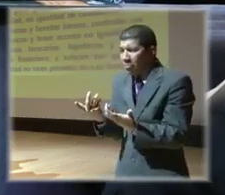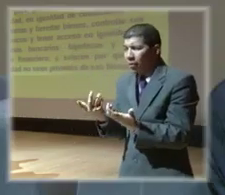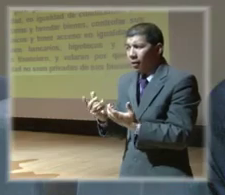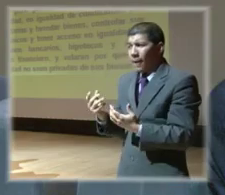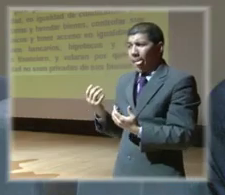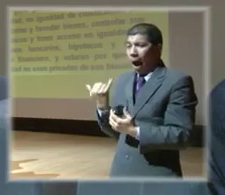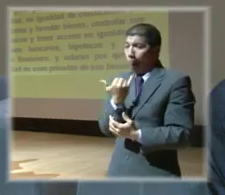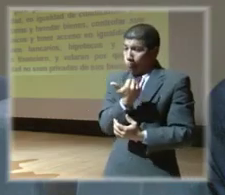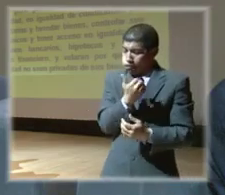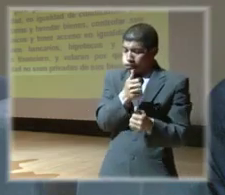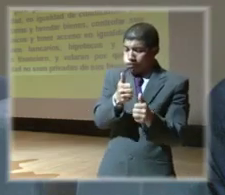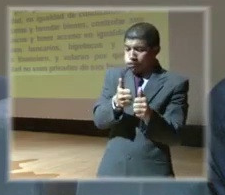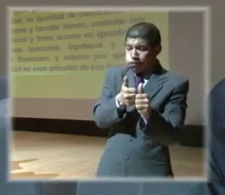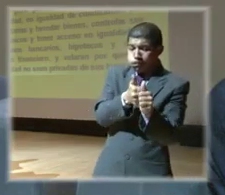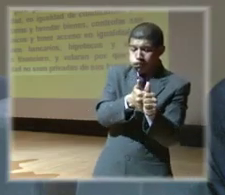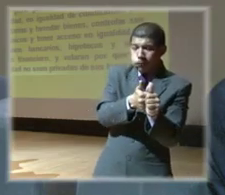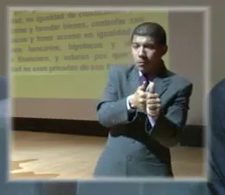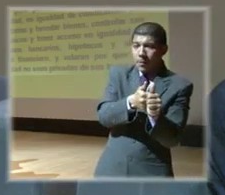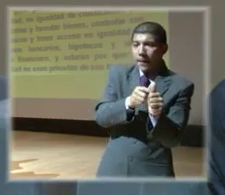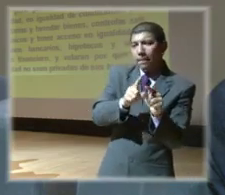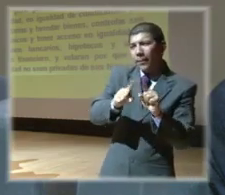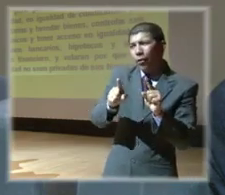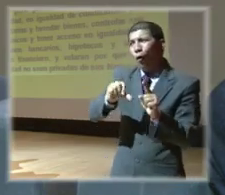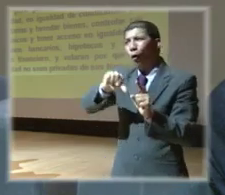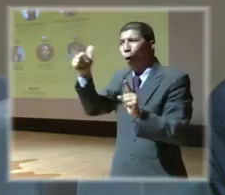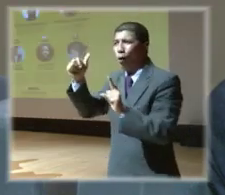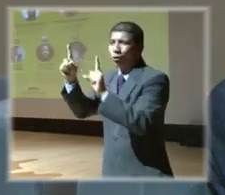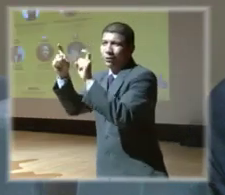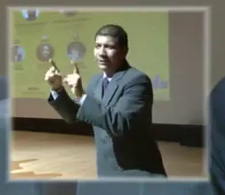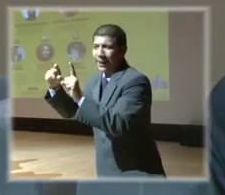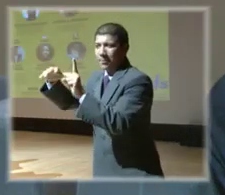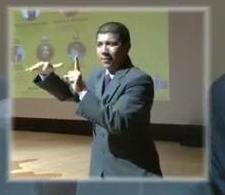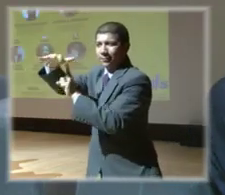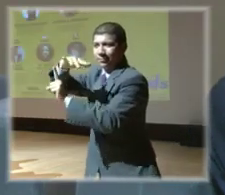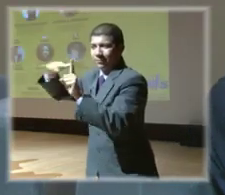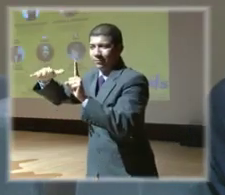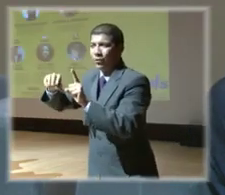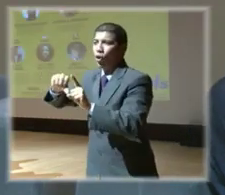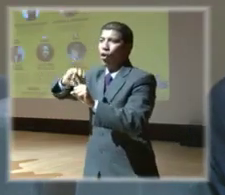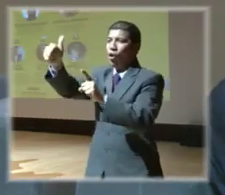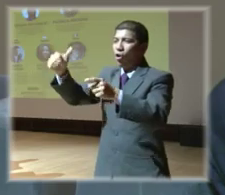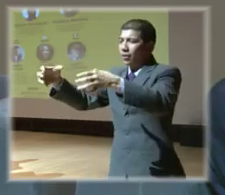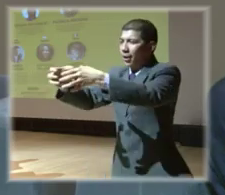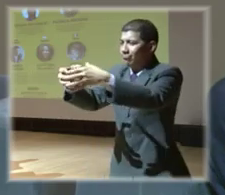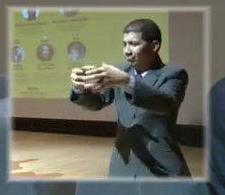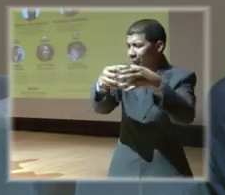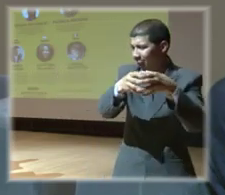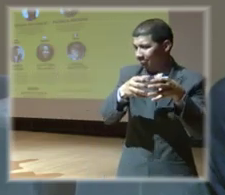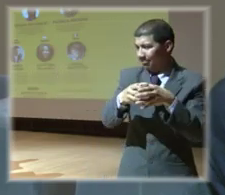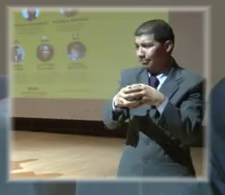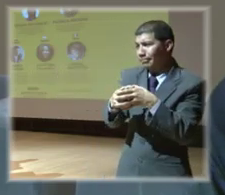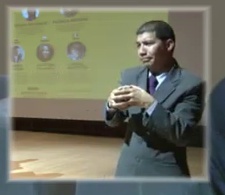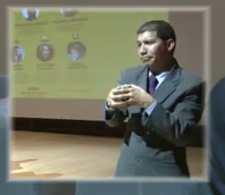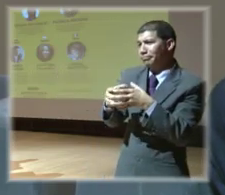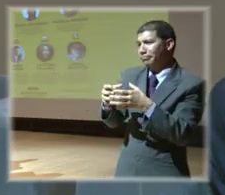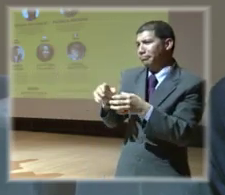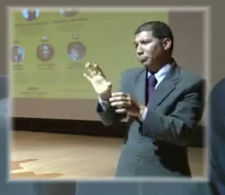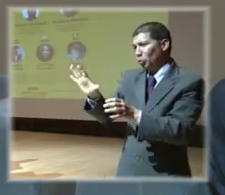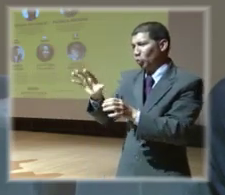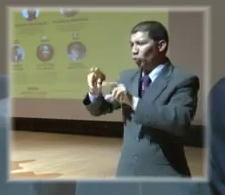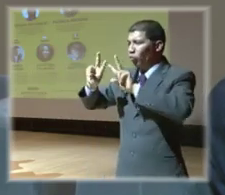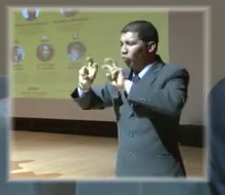hay en otros contextos y en otras disciplinas nos puede servir. Y yo creo, por